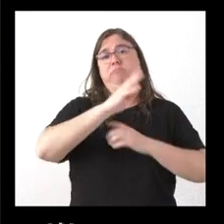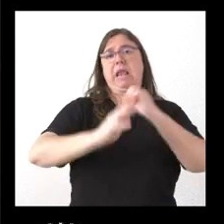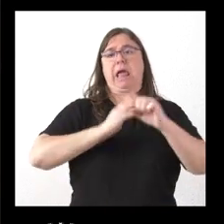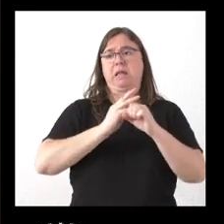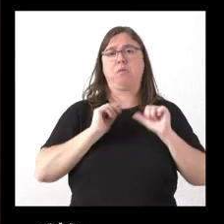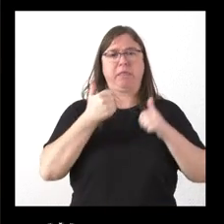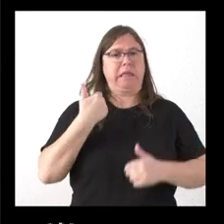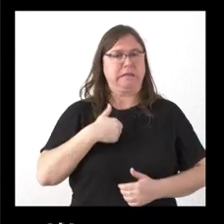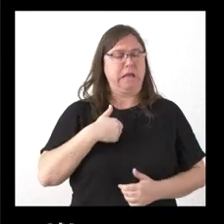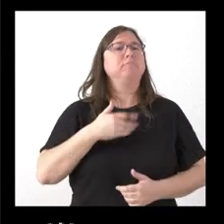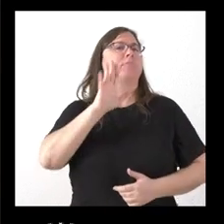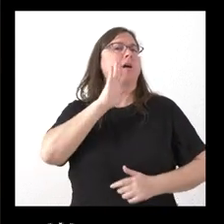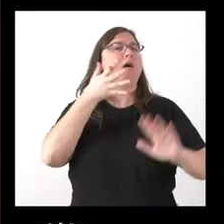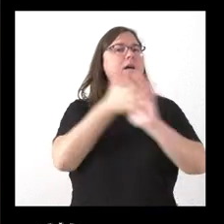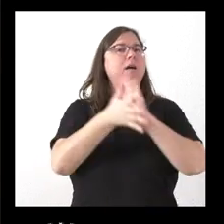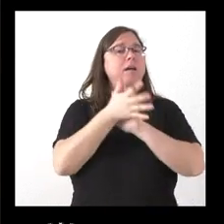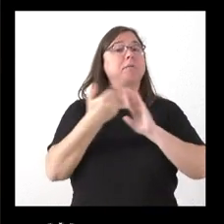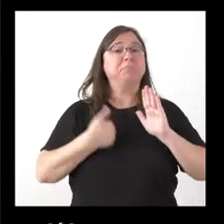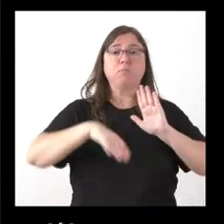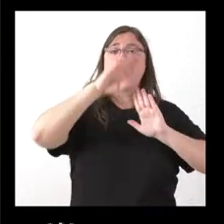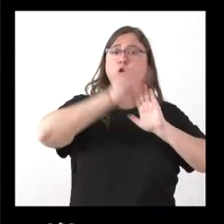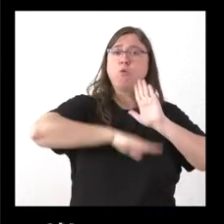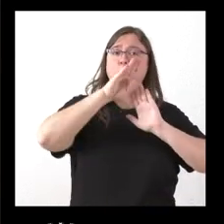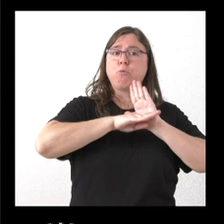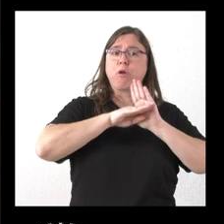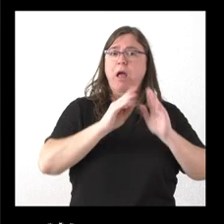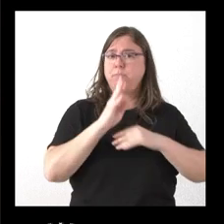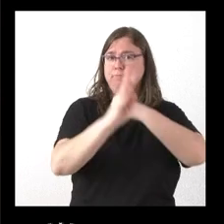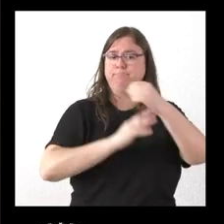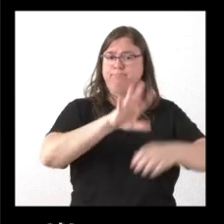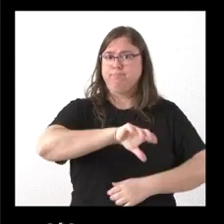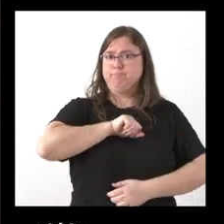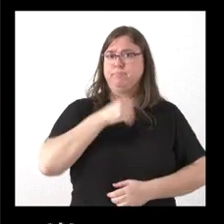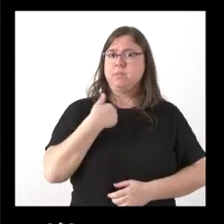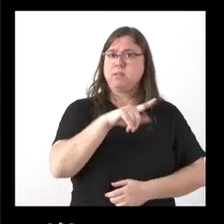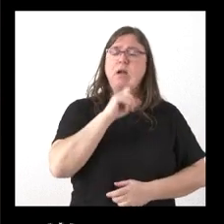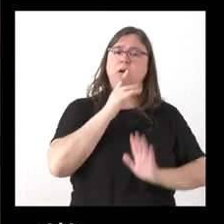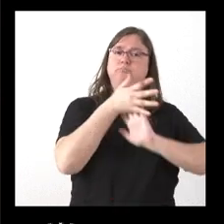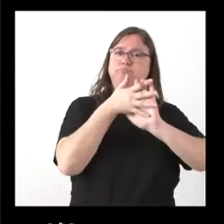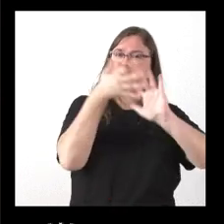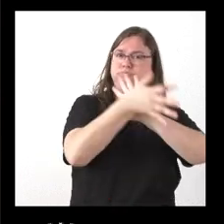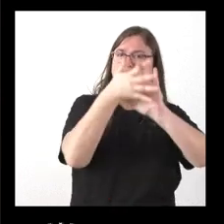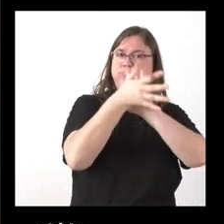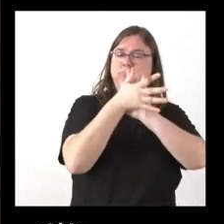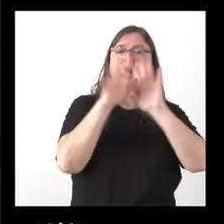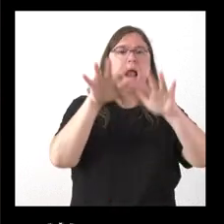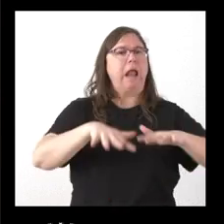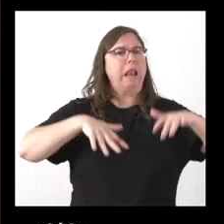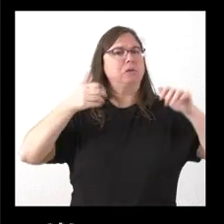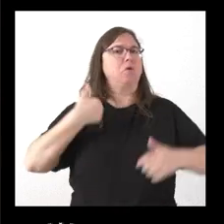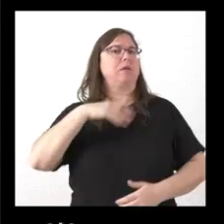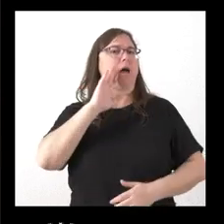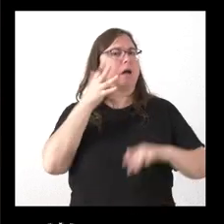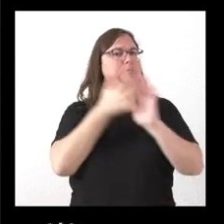como expuso en su programa de legislatura de investidura convenientemente en las cortes de Castilla y león también